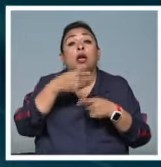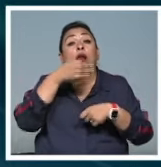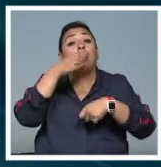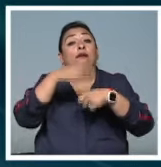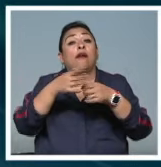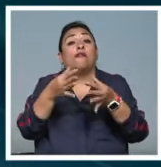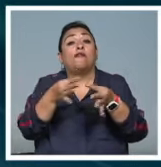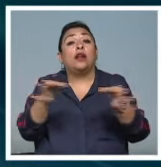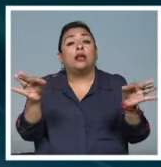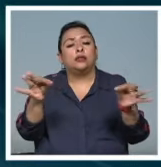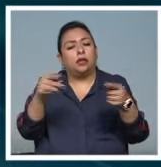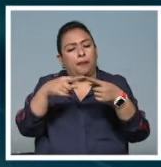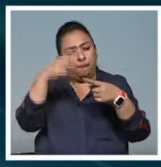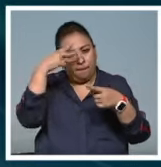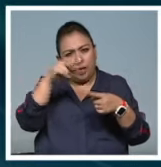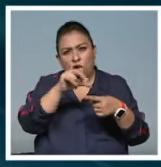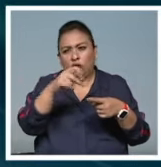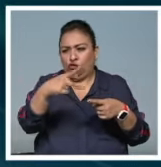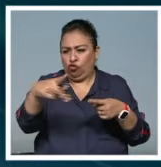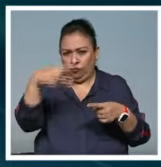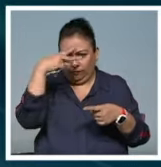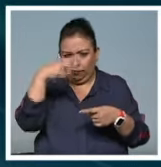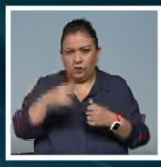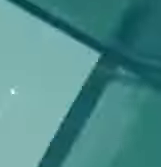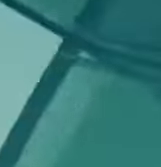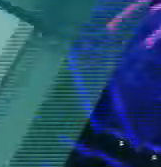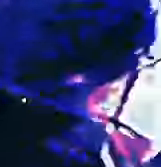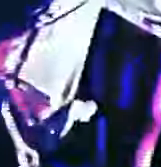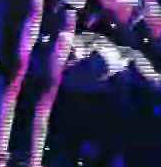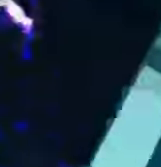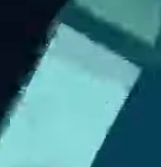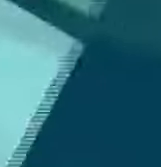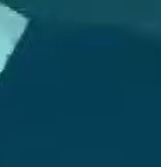la frase México para los mexicanos.